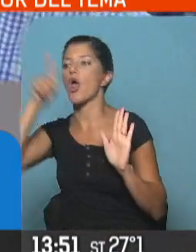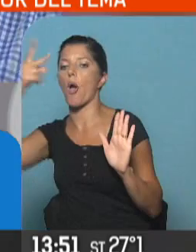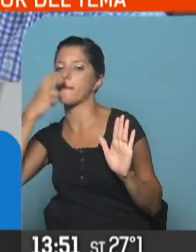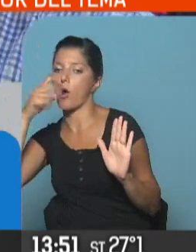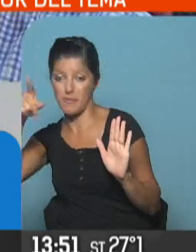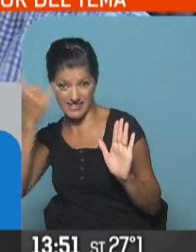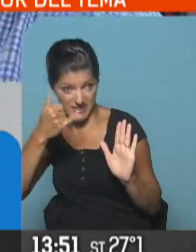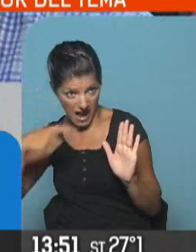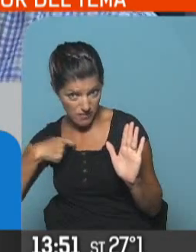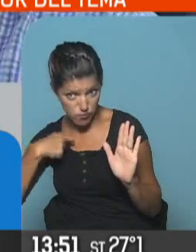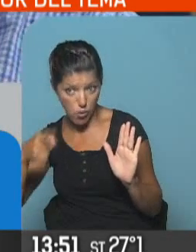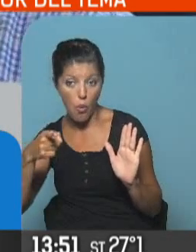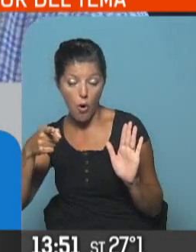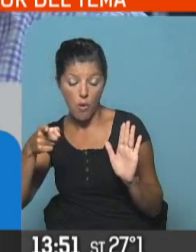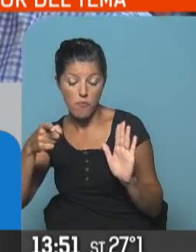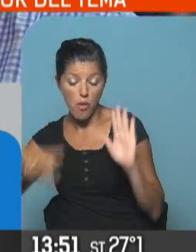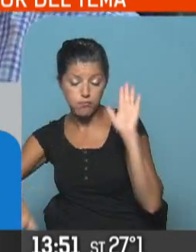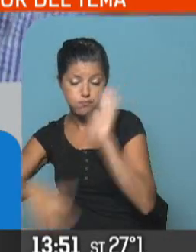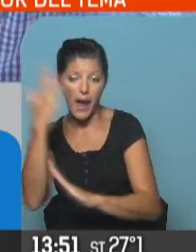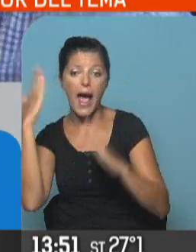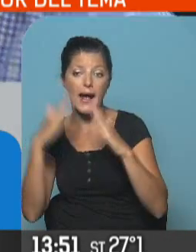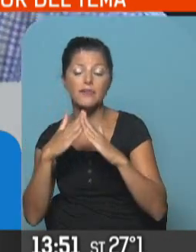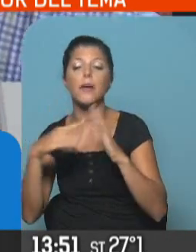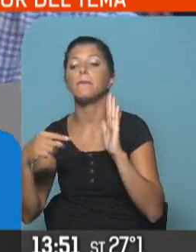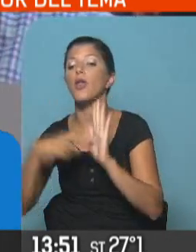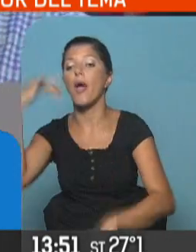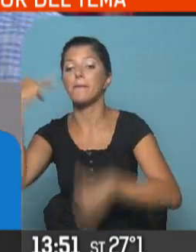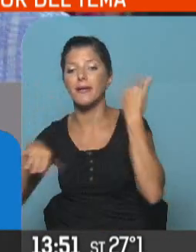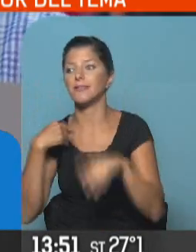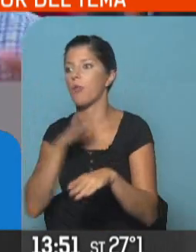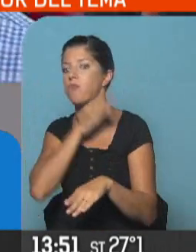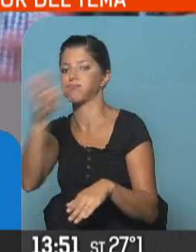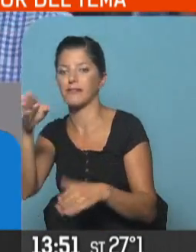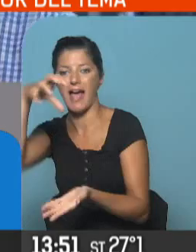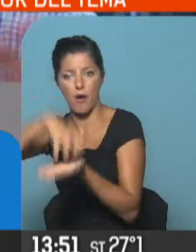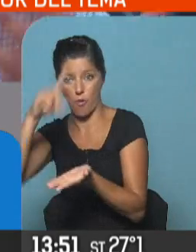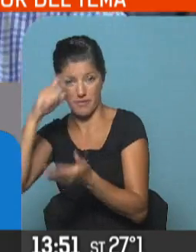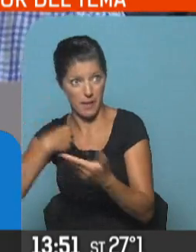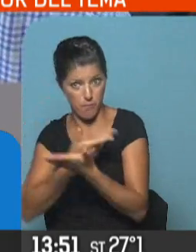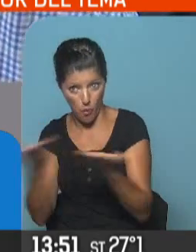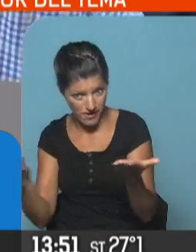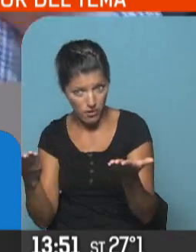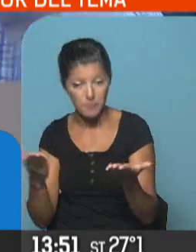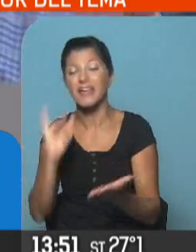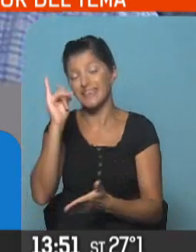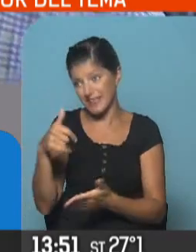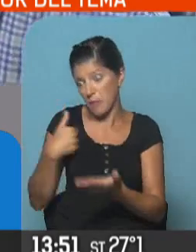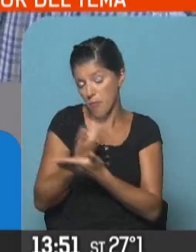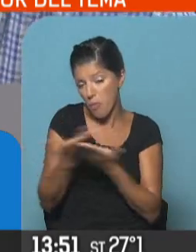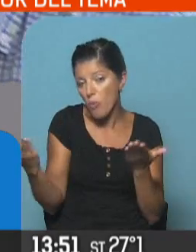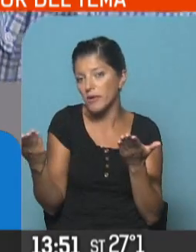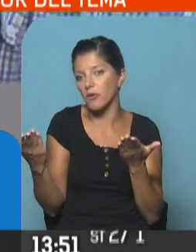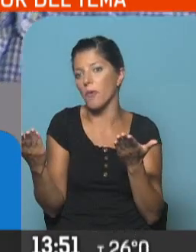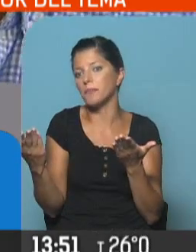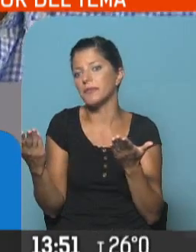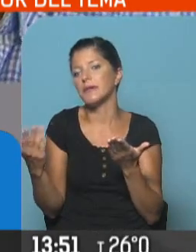social podrías ir a tu caja, pero lo más probable por el tema de la emergencia es que vayas a un sistema público. Tarde o temprano, por más público que sea, porque aquí entre paréntesis